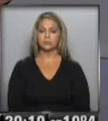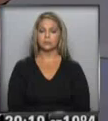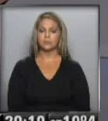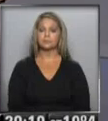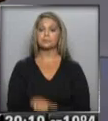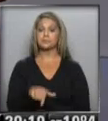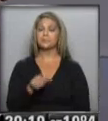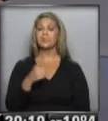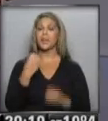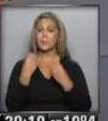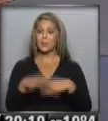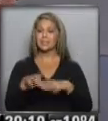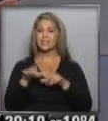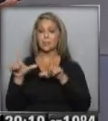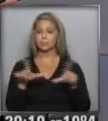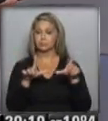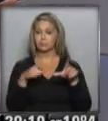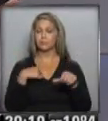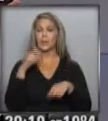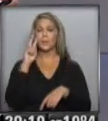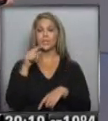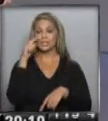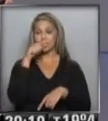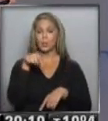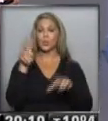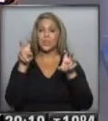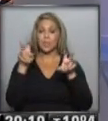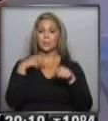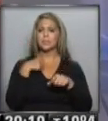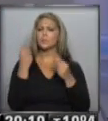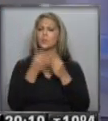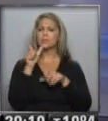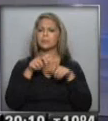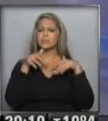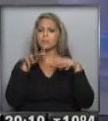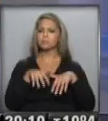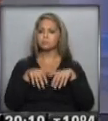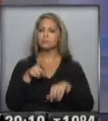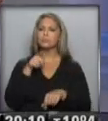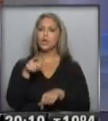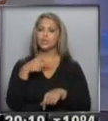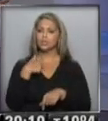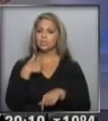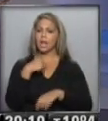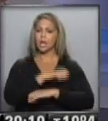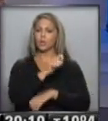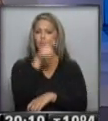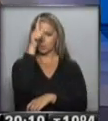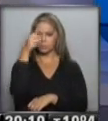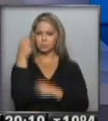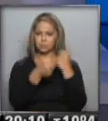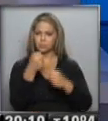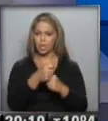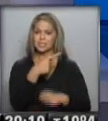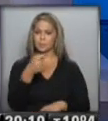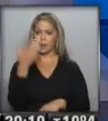Así comenzamos esta edición central de Visión 7. Es uno de los temas del día, la masiva marcha contra la represión de la Policía Metropolitana